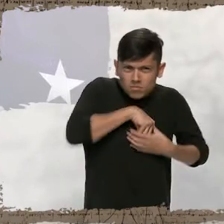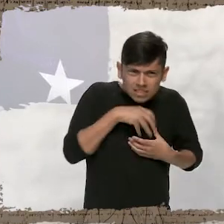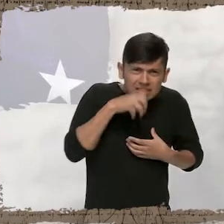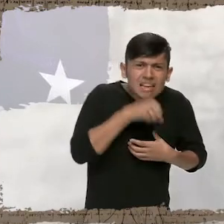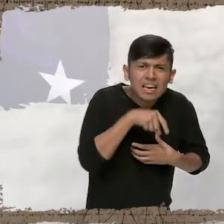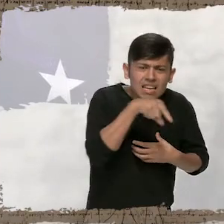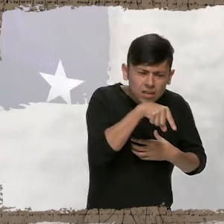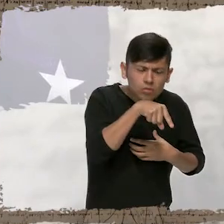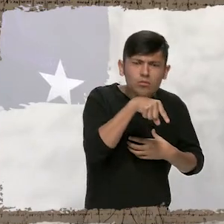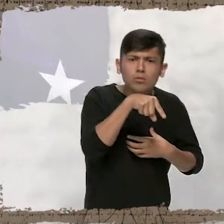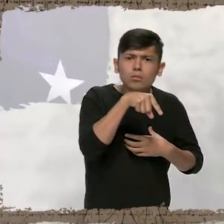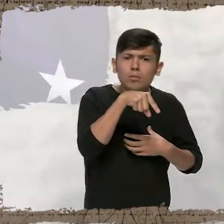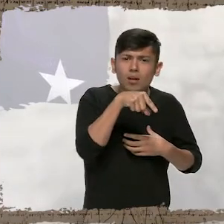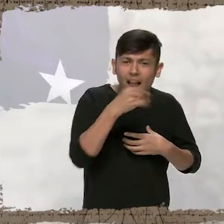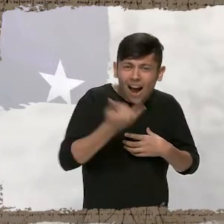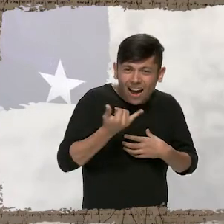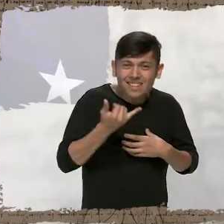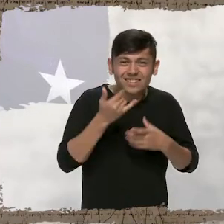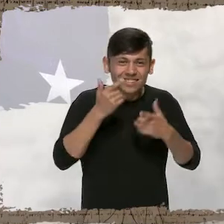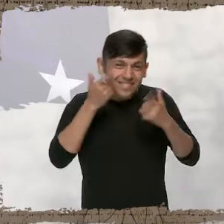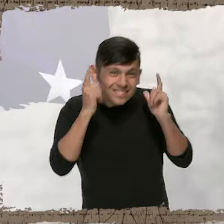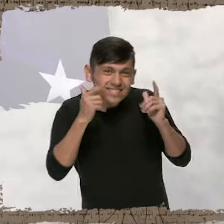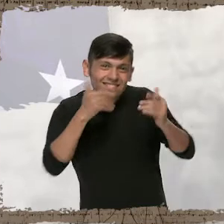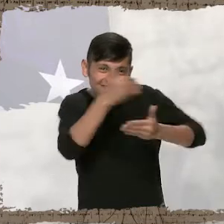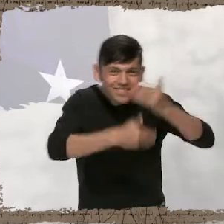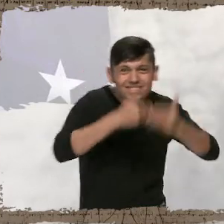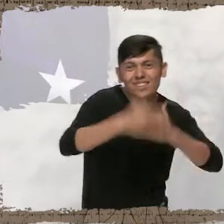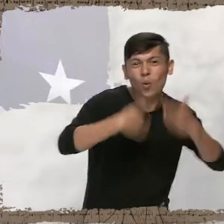chiquititos que te invitan